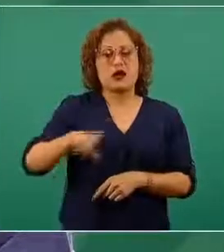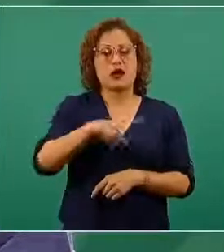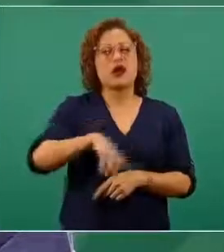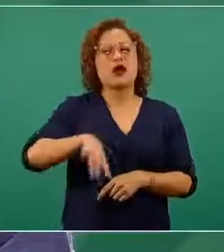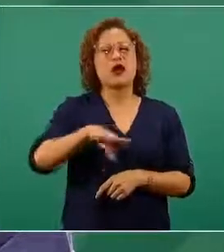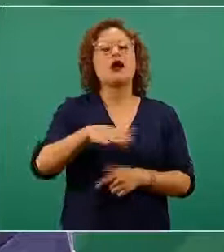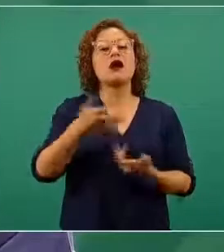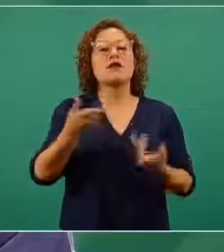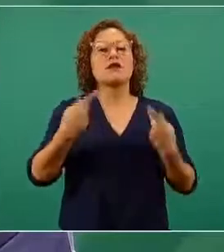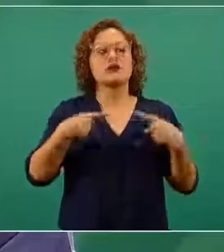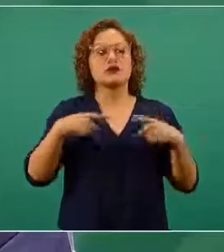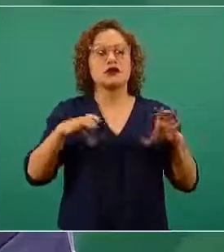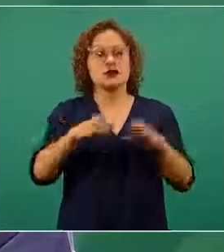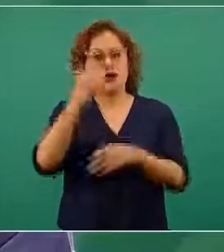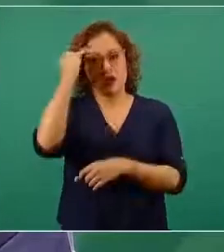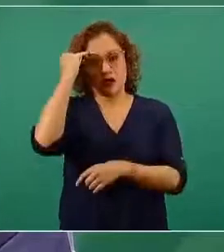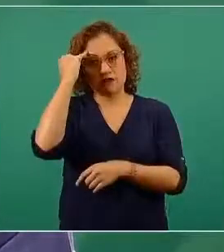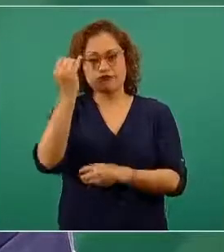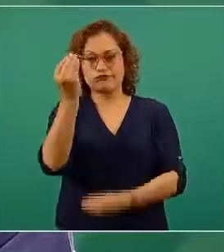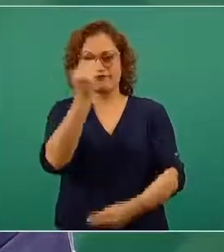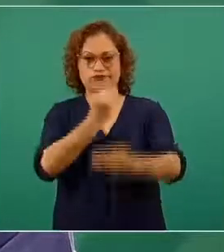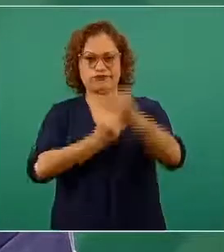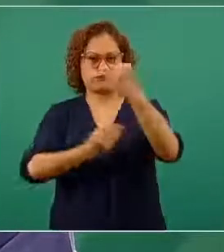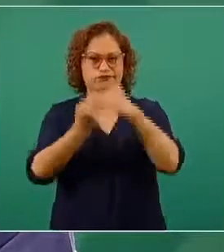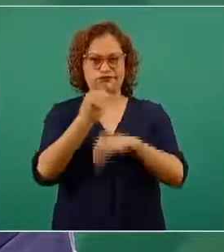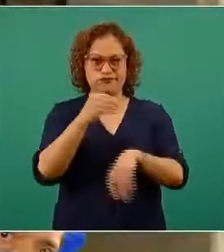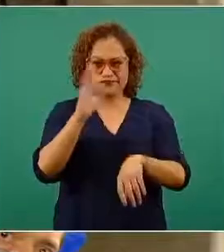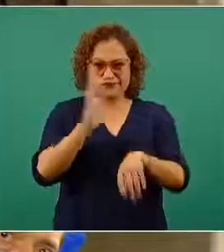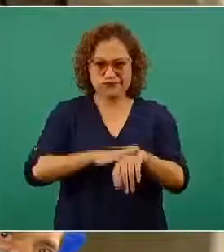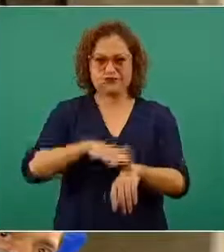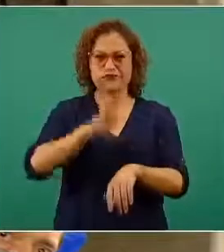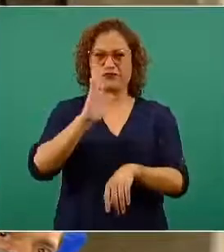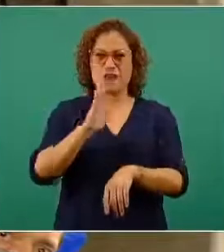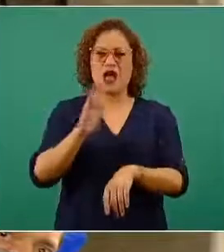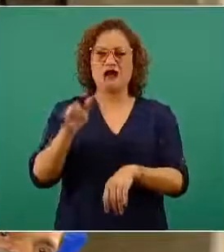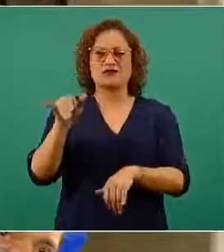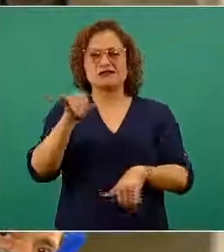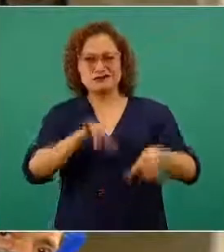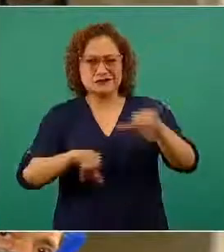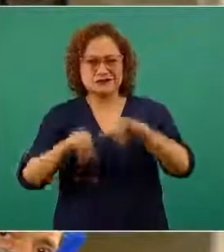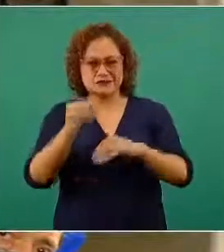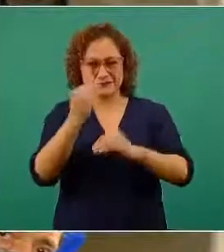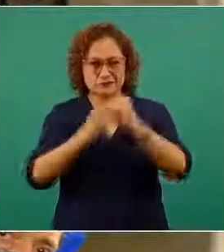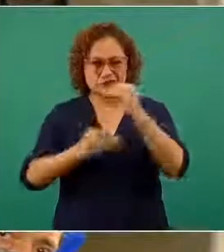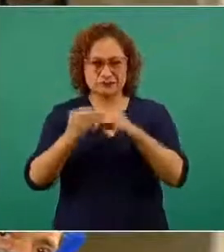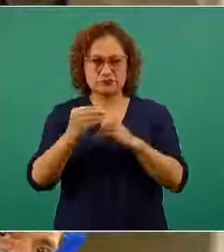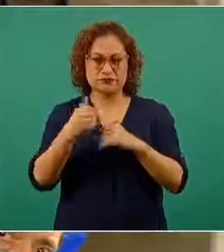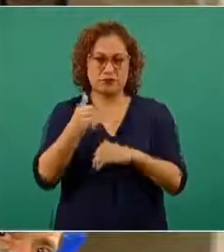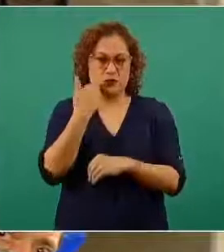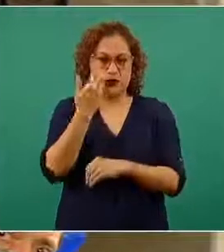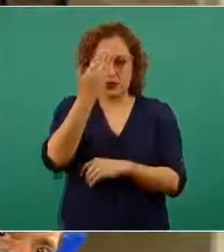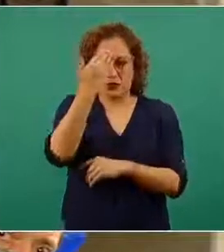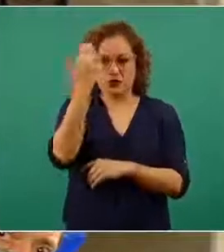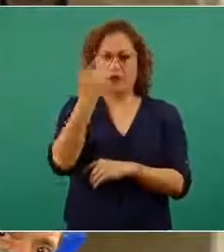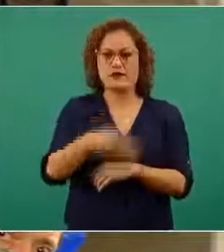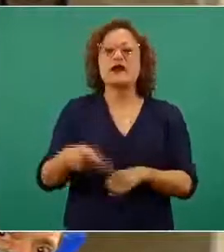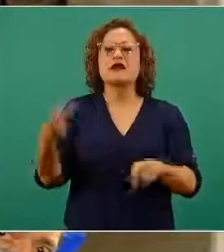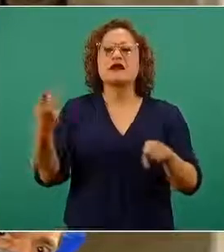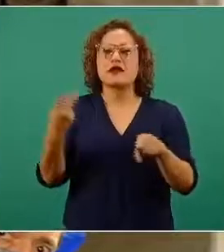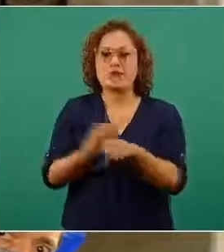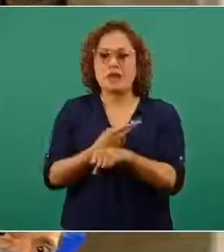sentido, quisiera saber también cuál es el convenio, insisto, con la iniciativa